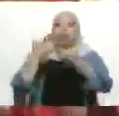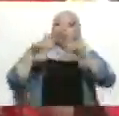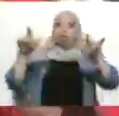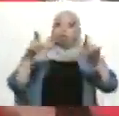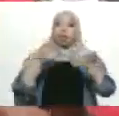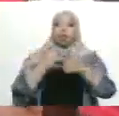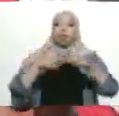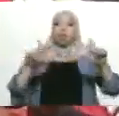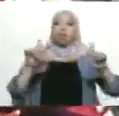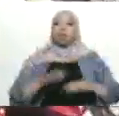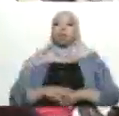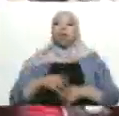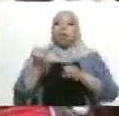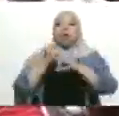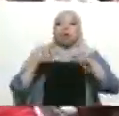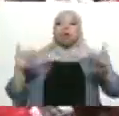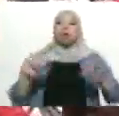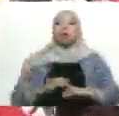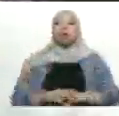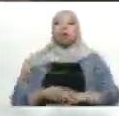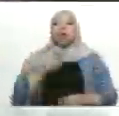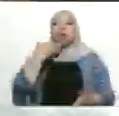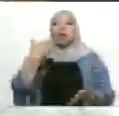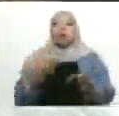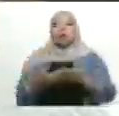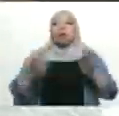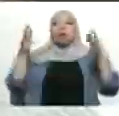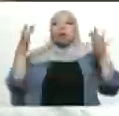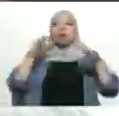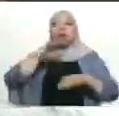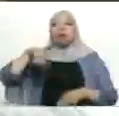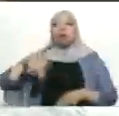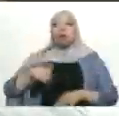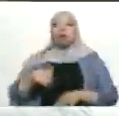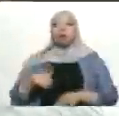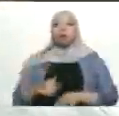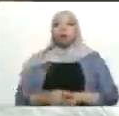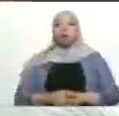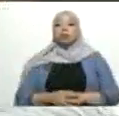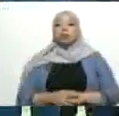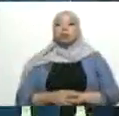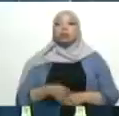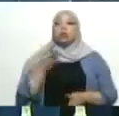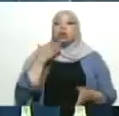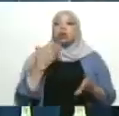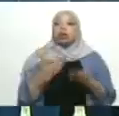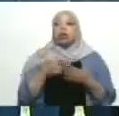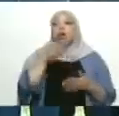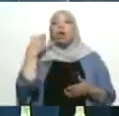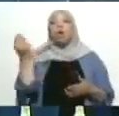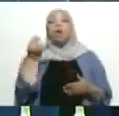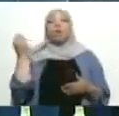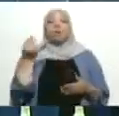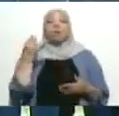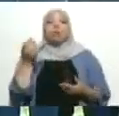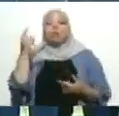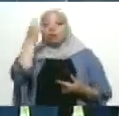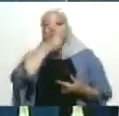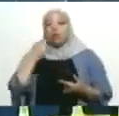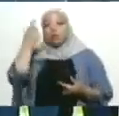soberana, independiente. Gracias a ustedes, compañeros. Gracias a los jóvenes que pusieron su cara,